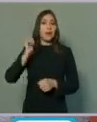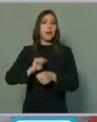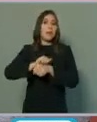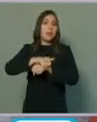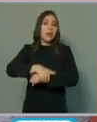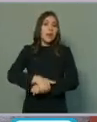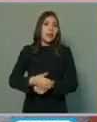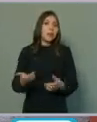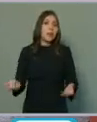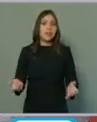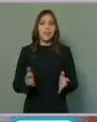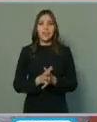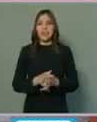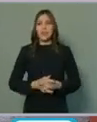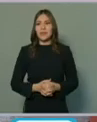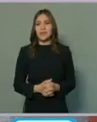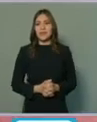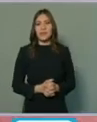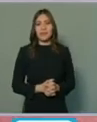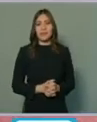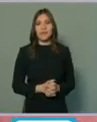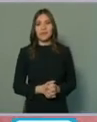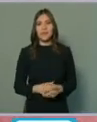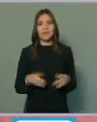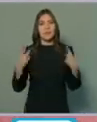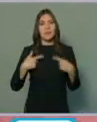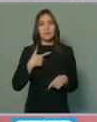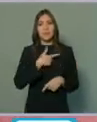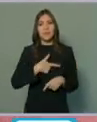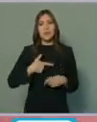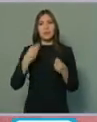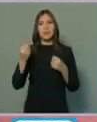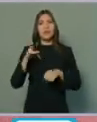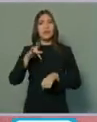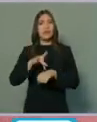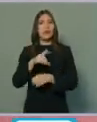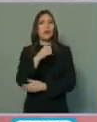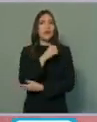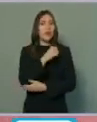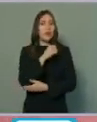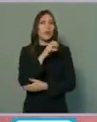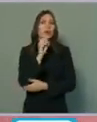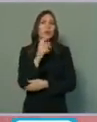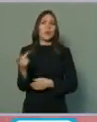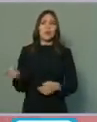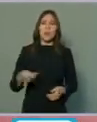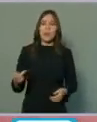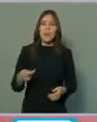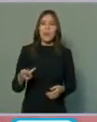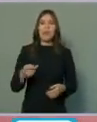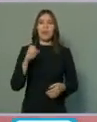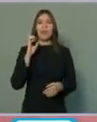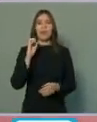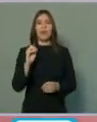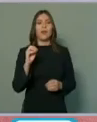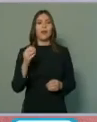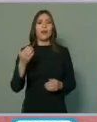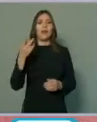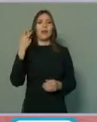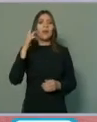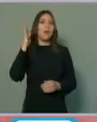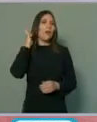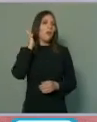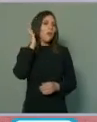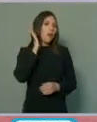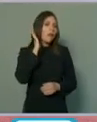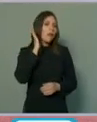el codo. Pero hay gente que le excita muchísimo acariciar Pues el sí, codo, claro. por supuesto la entrepierna, por supuesto la parte de atrás de las